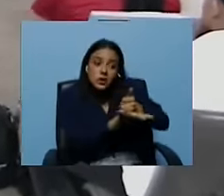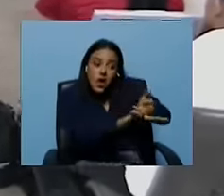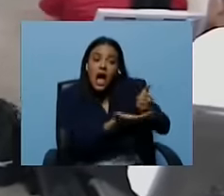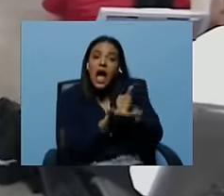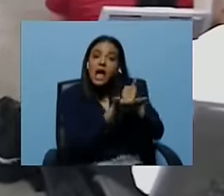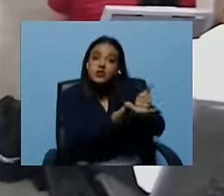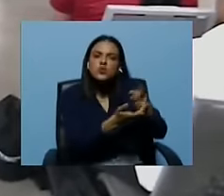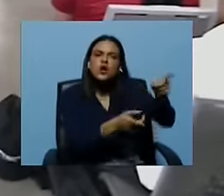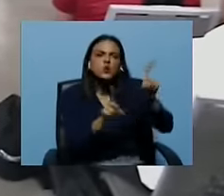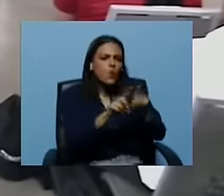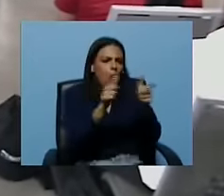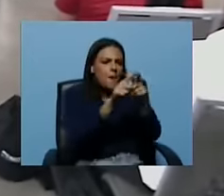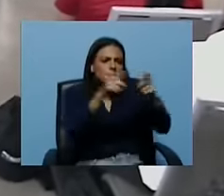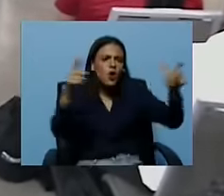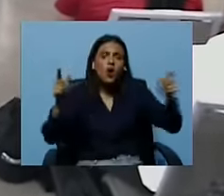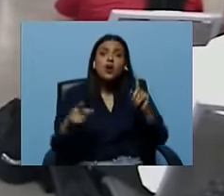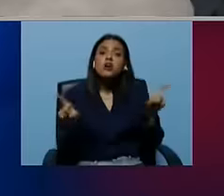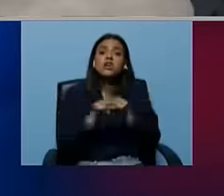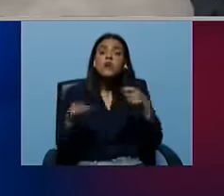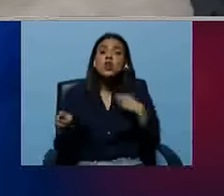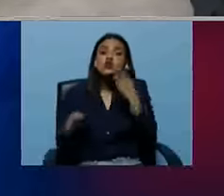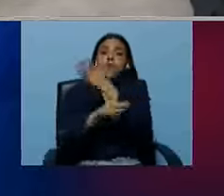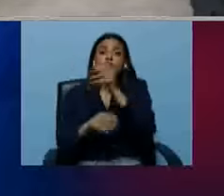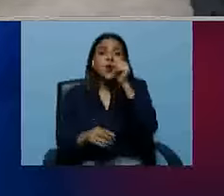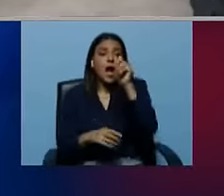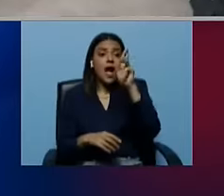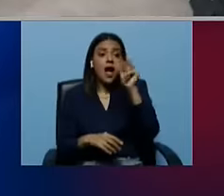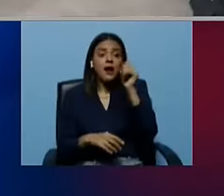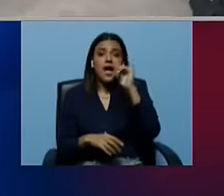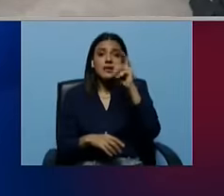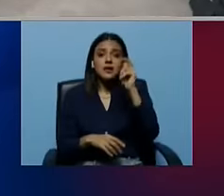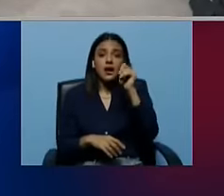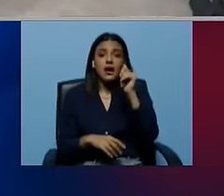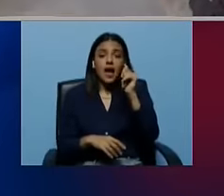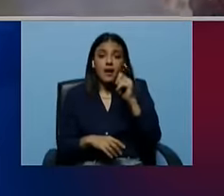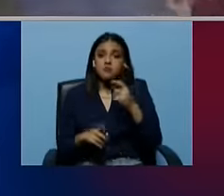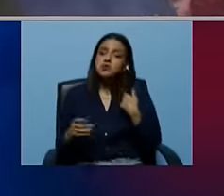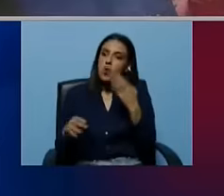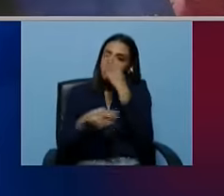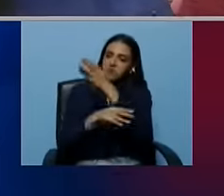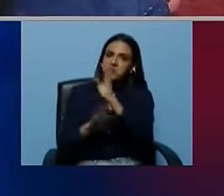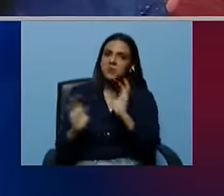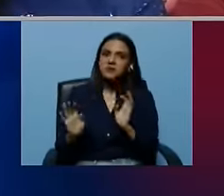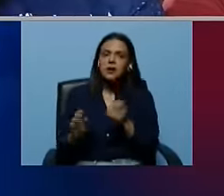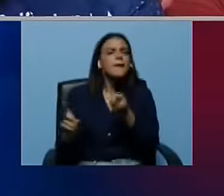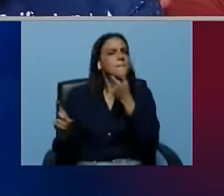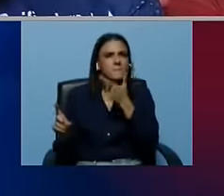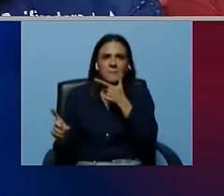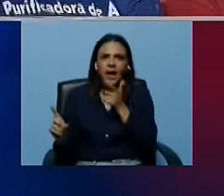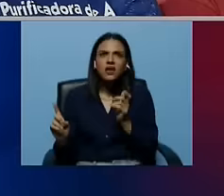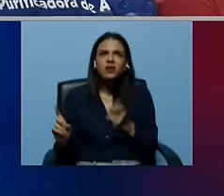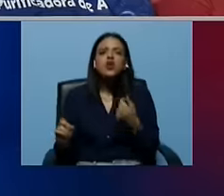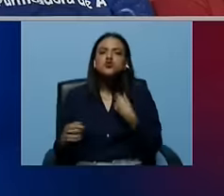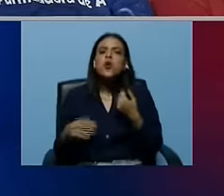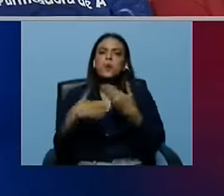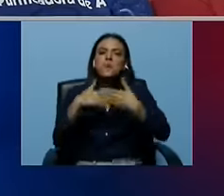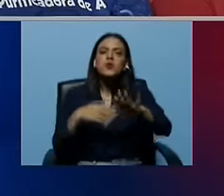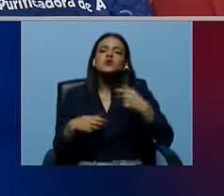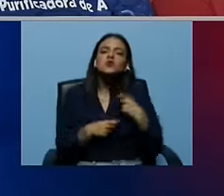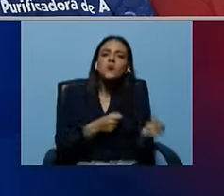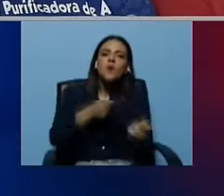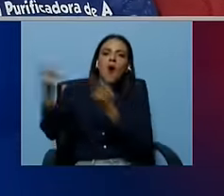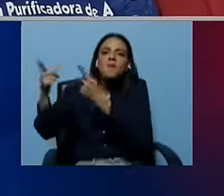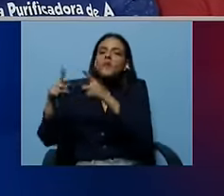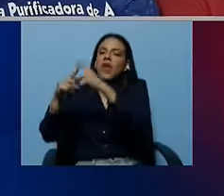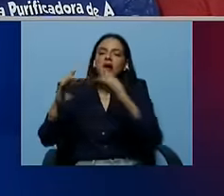Como pasó en Araira, yo fui a Araira, está Freddy, la gente de Araira, mis vecinos de Araira, qué bello. Yo me voy a mudar para allá, para la